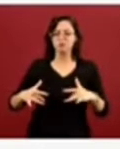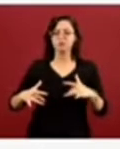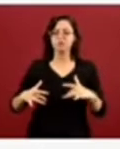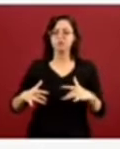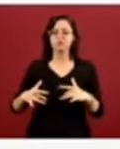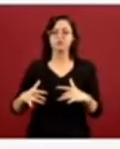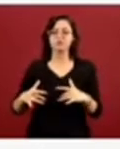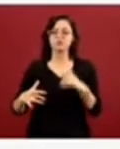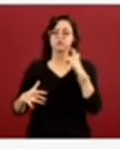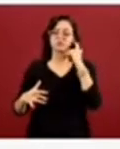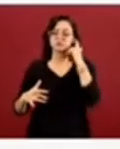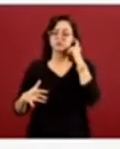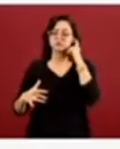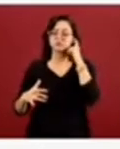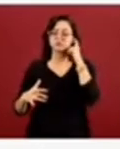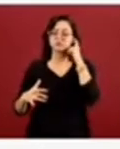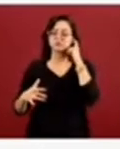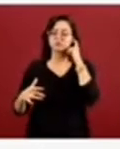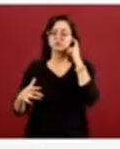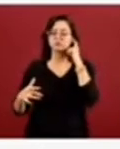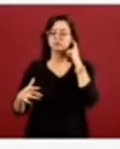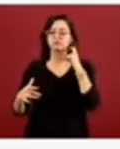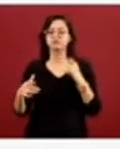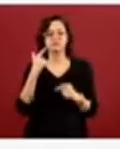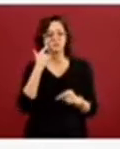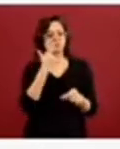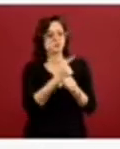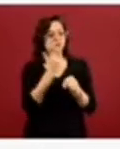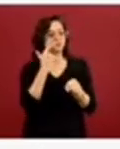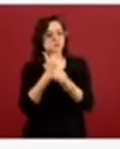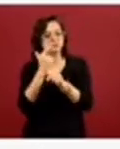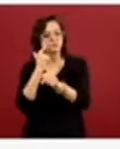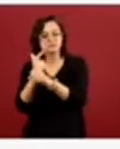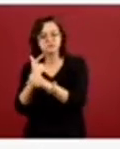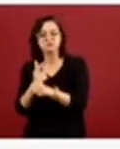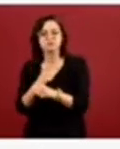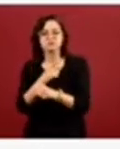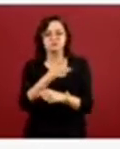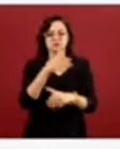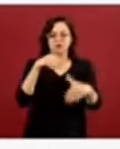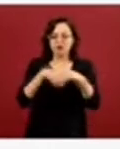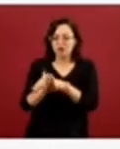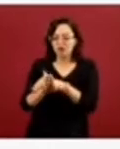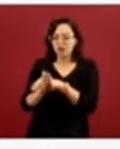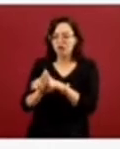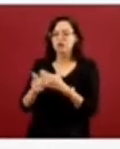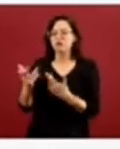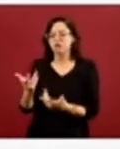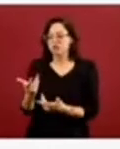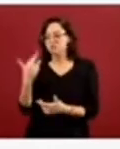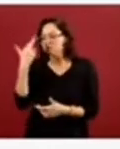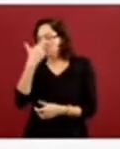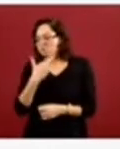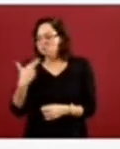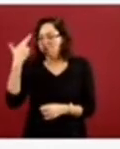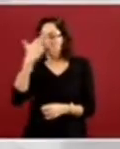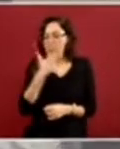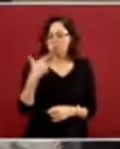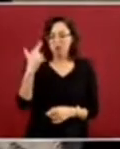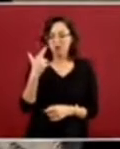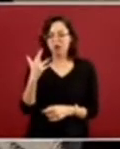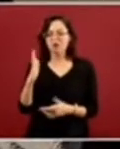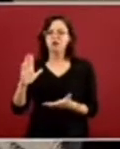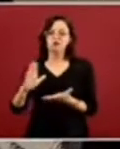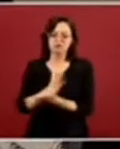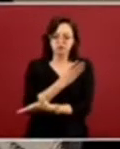los miembros del personal de salud los identifican cuando acuden a consulta. Al identificarlos, reconocen